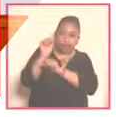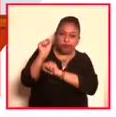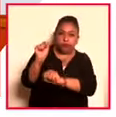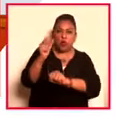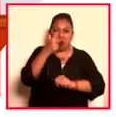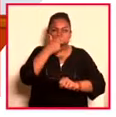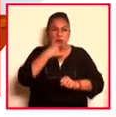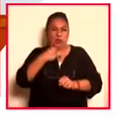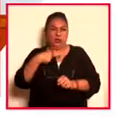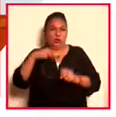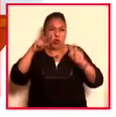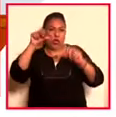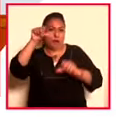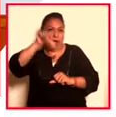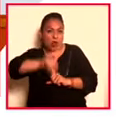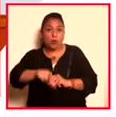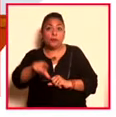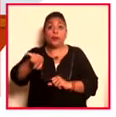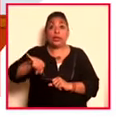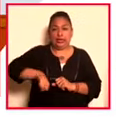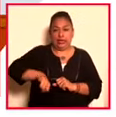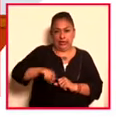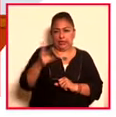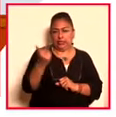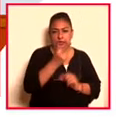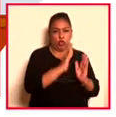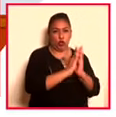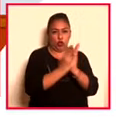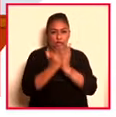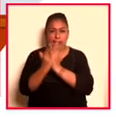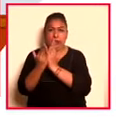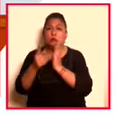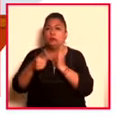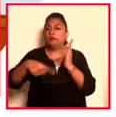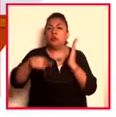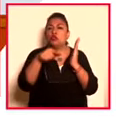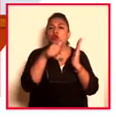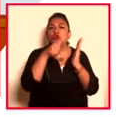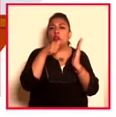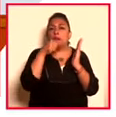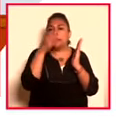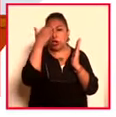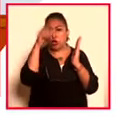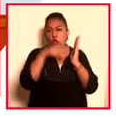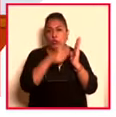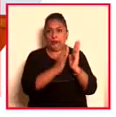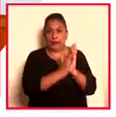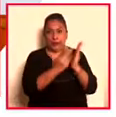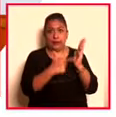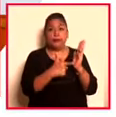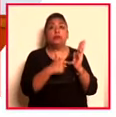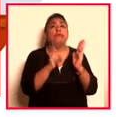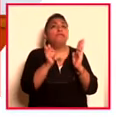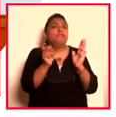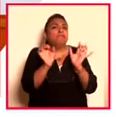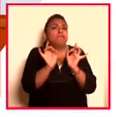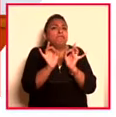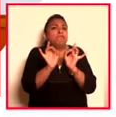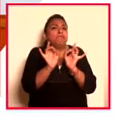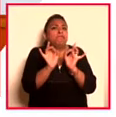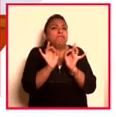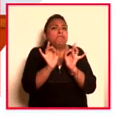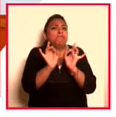actual. Lo interesante es que ambos libros, para quienes no se han acercado a ellos, son situaciones ocurridas hace